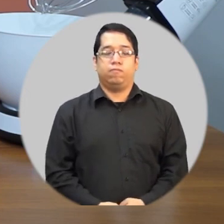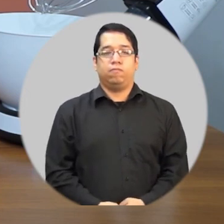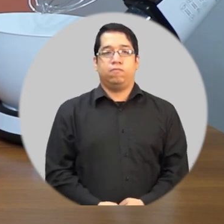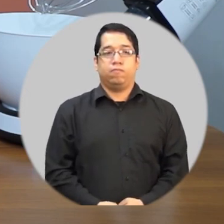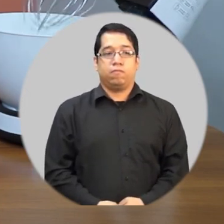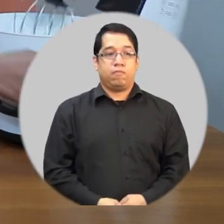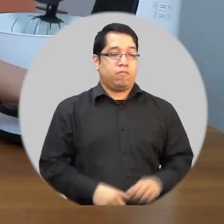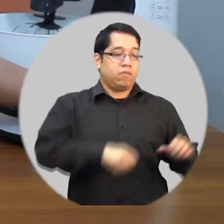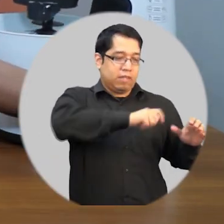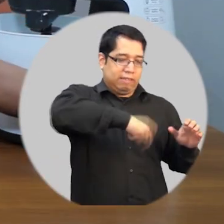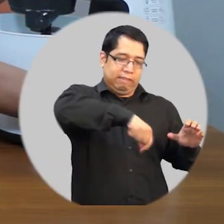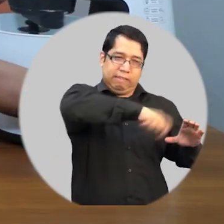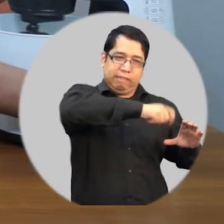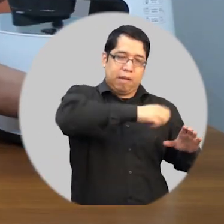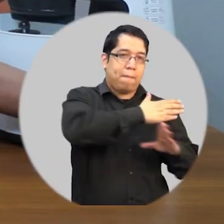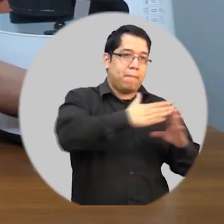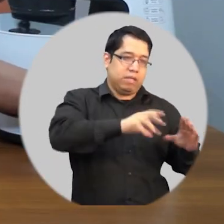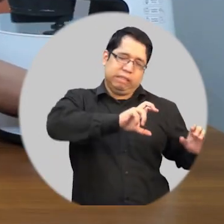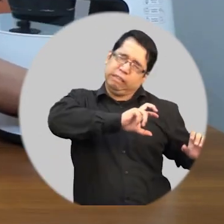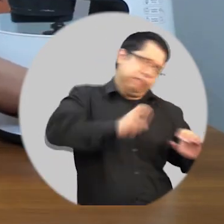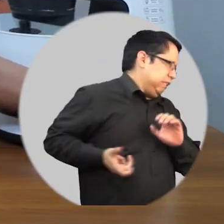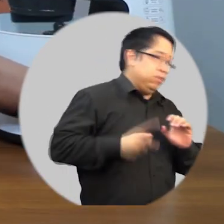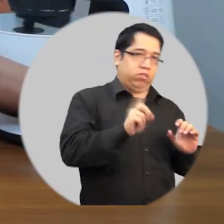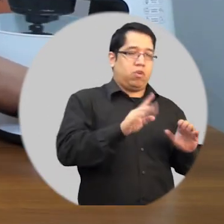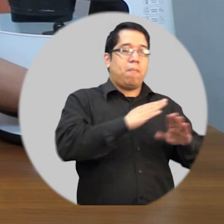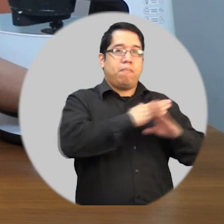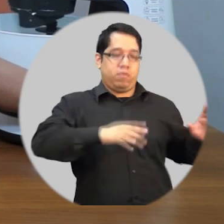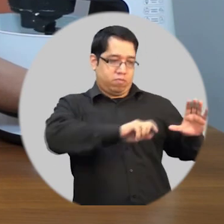Vamos a batir velocidad media.